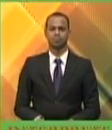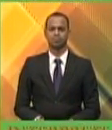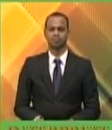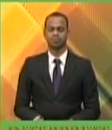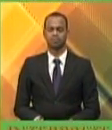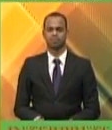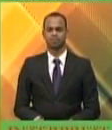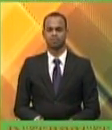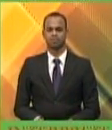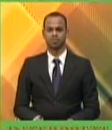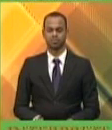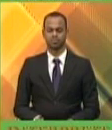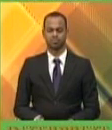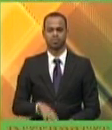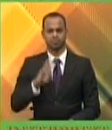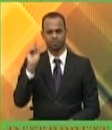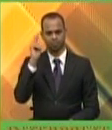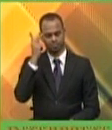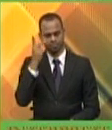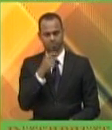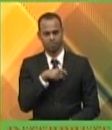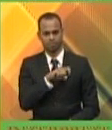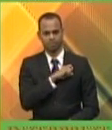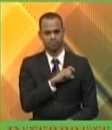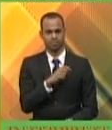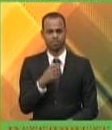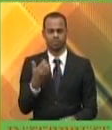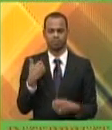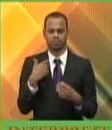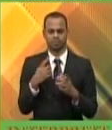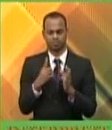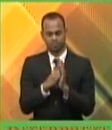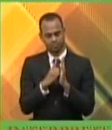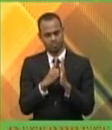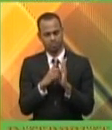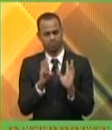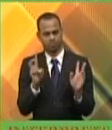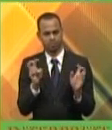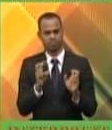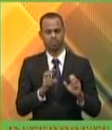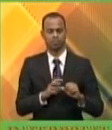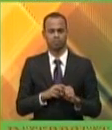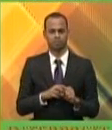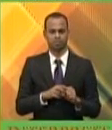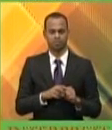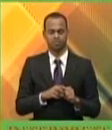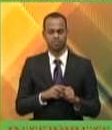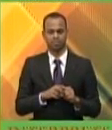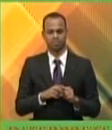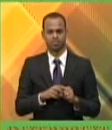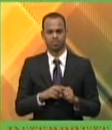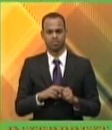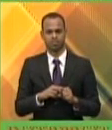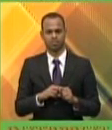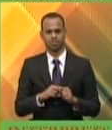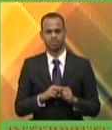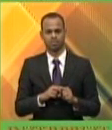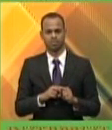en la política española actualmente hay un discapacitado vamos a llamarlo de esa manera